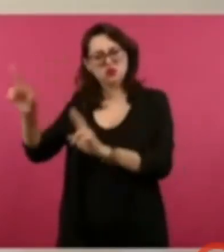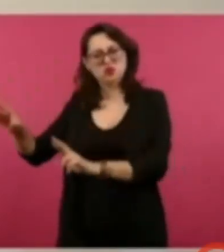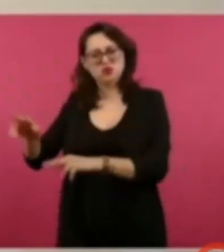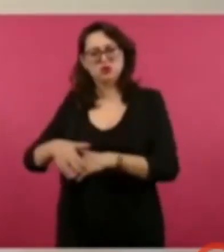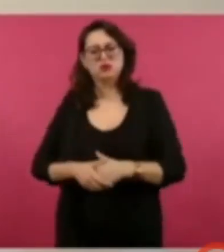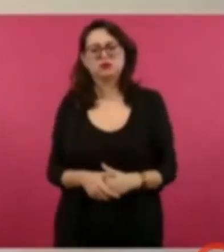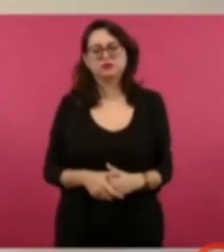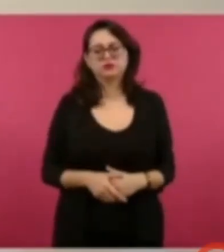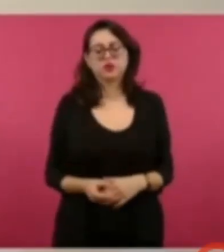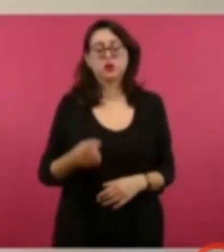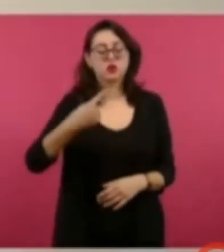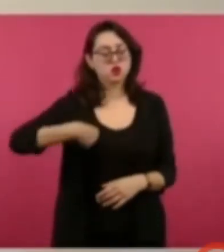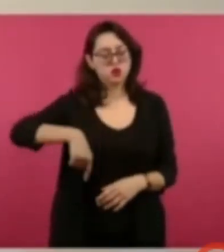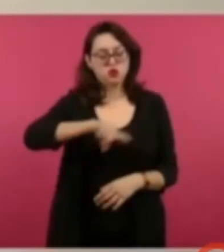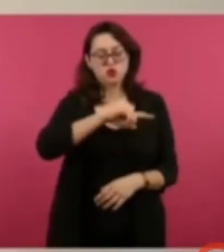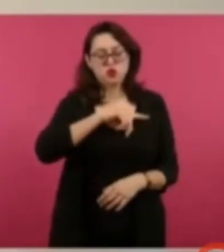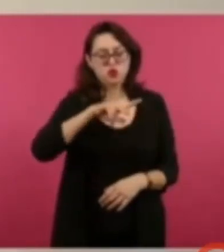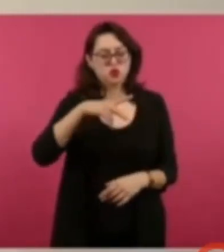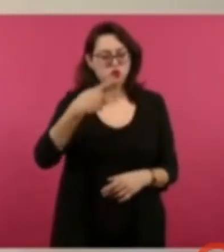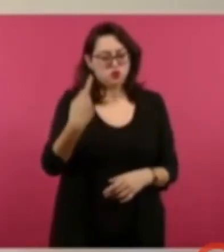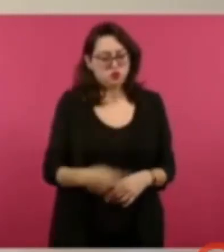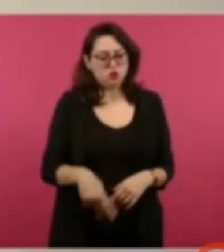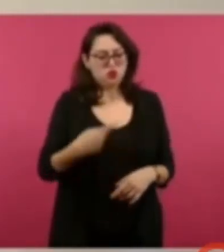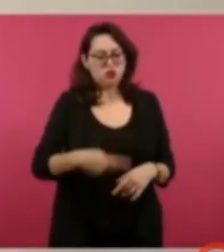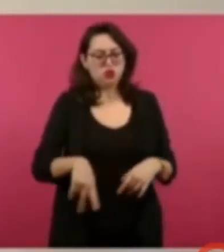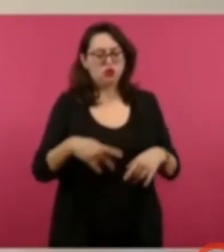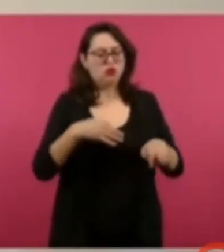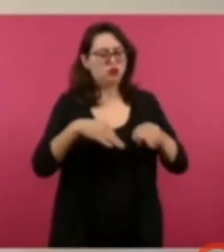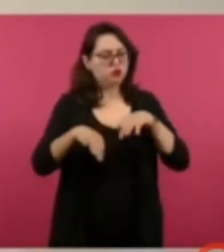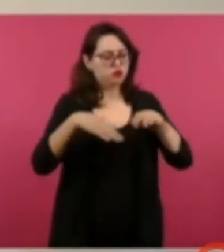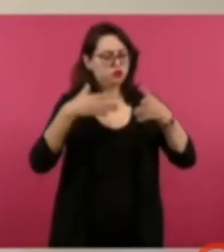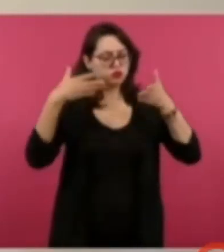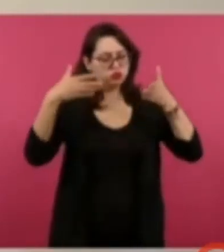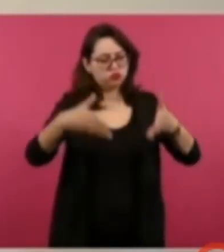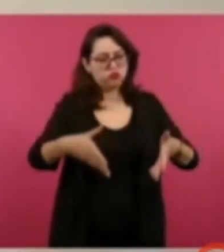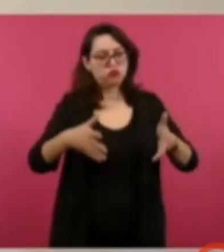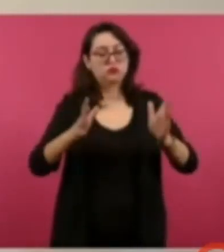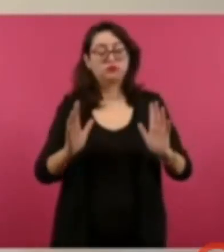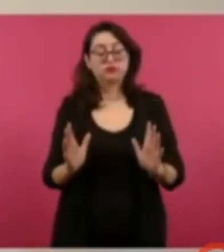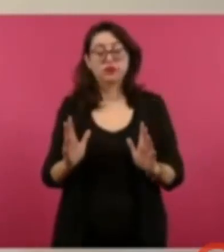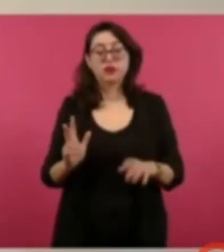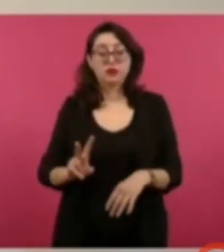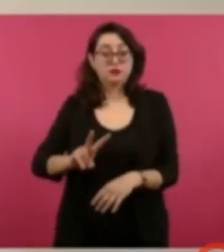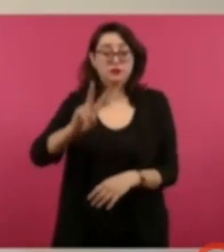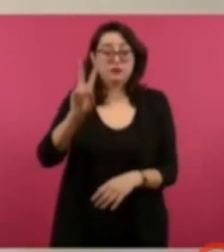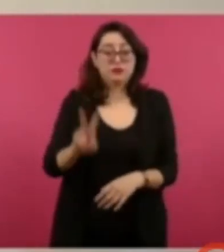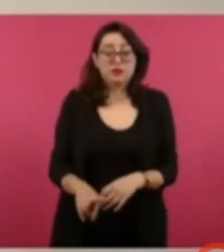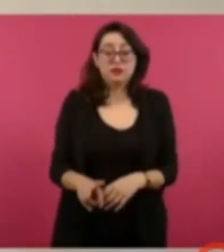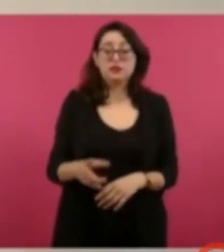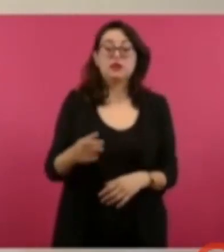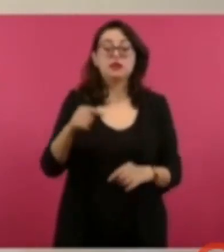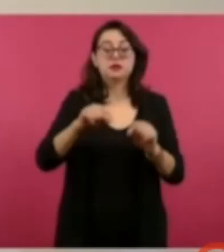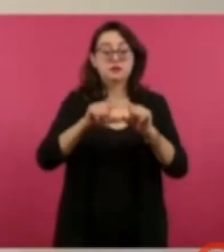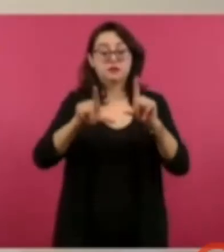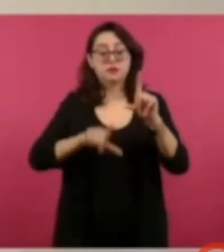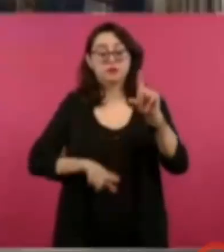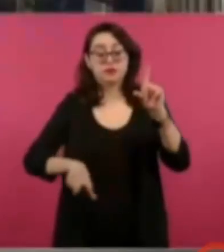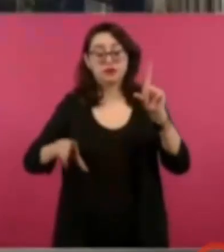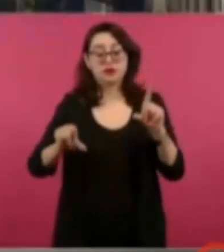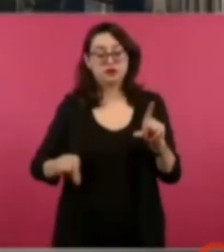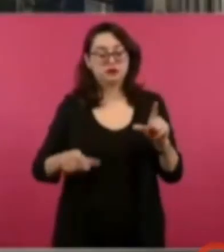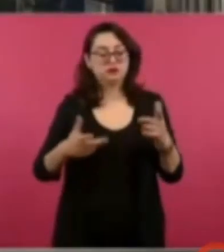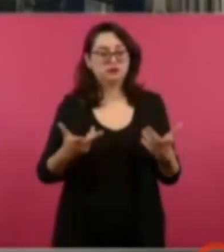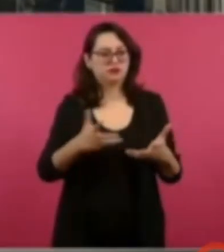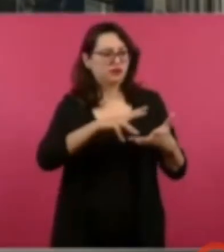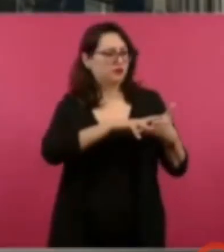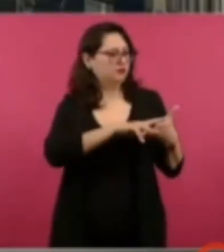a pesar de que heredamos una situación muy difícil, porque